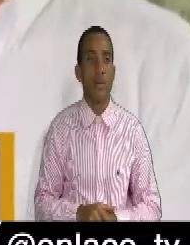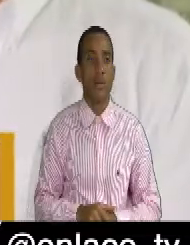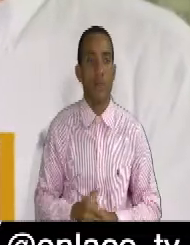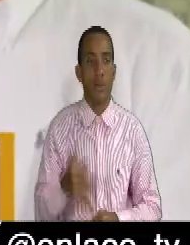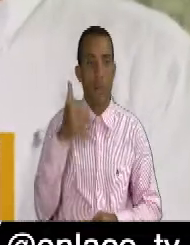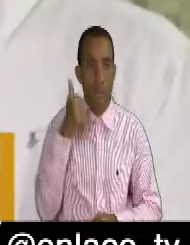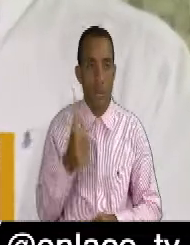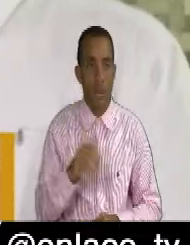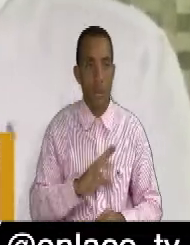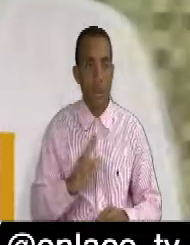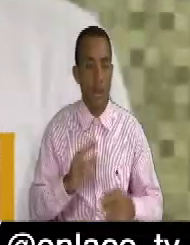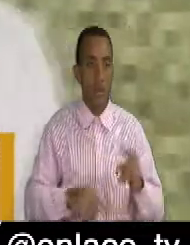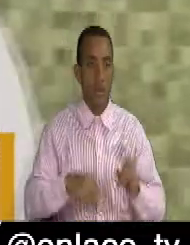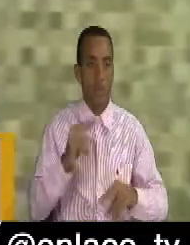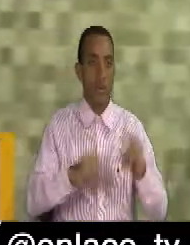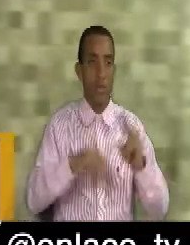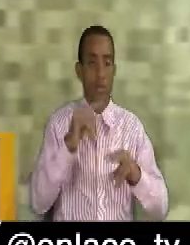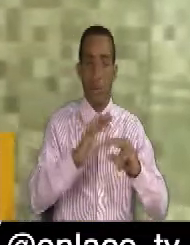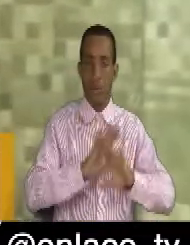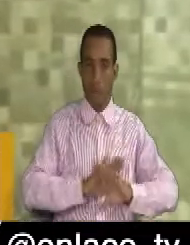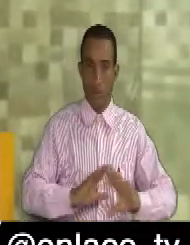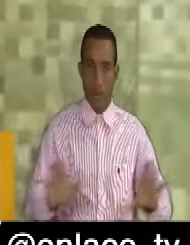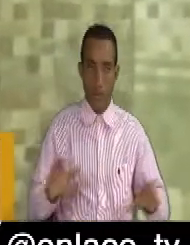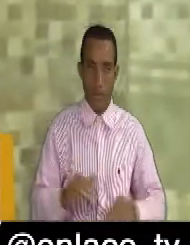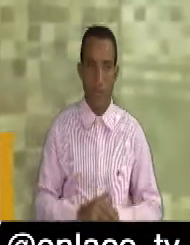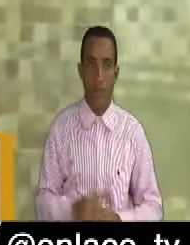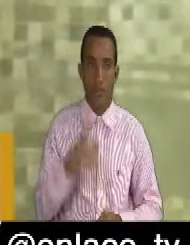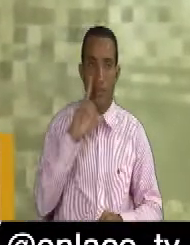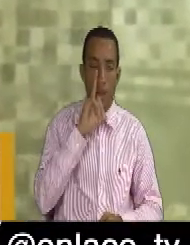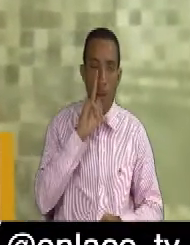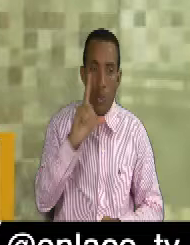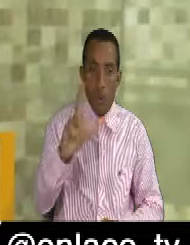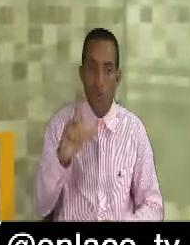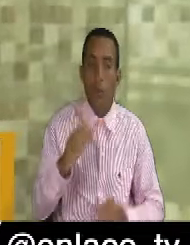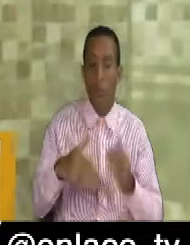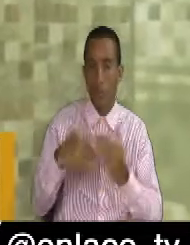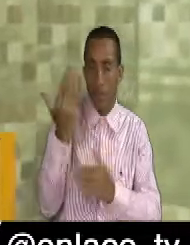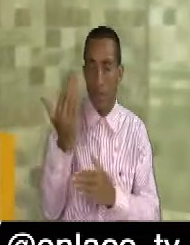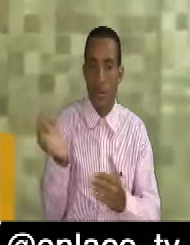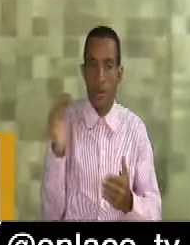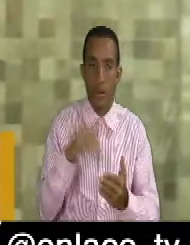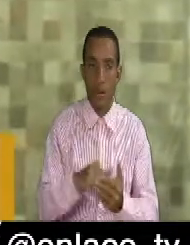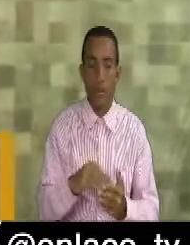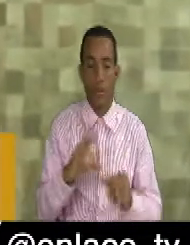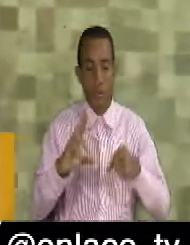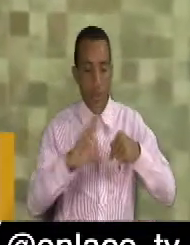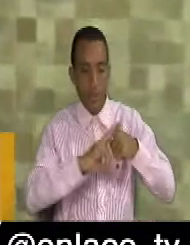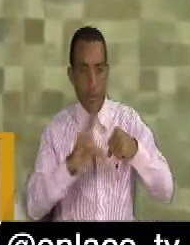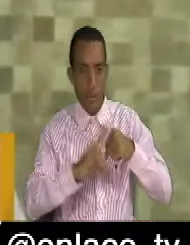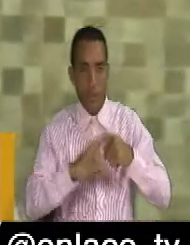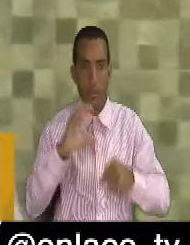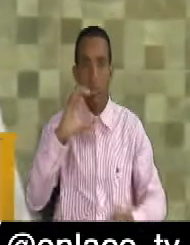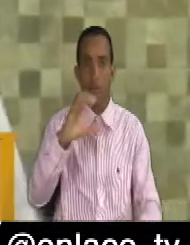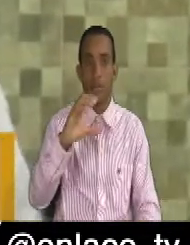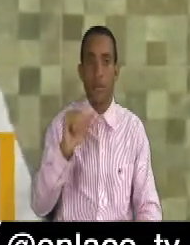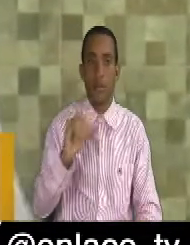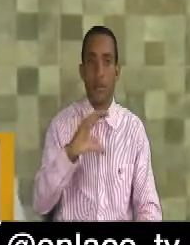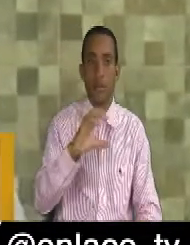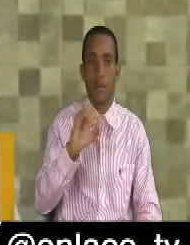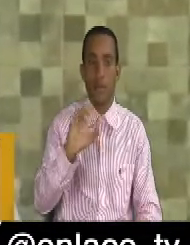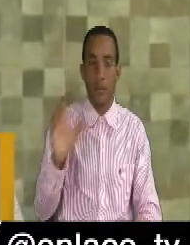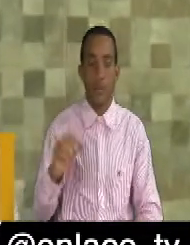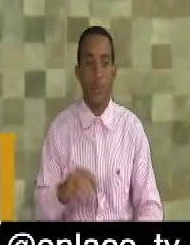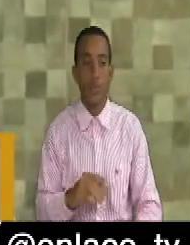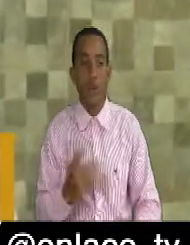trabajos ya se van a iniciar. Sí, los trabajos inician en julio. Ya saben que esta Ruta del Cacao comprende Yondó, Barranca,